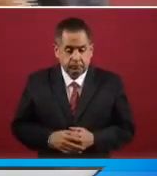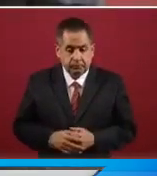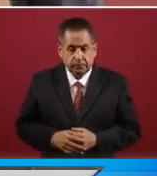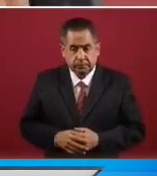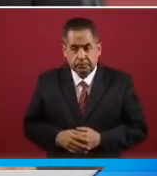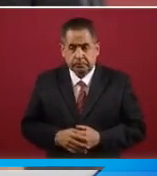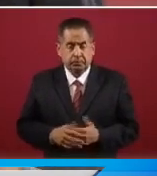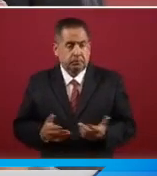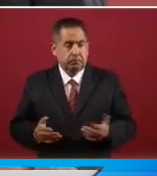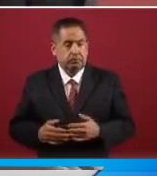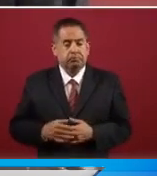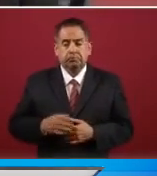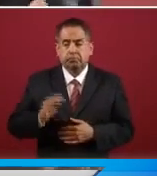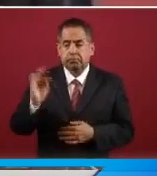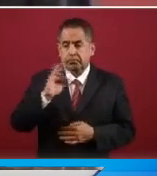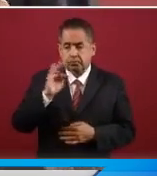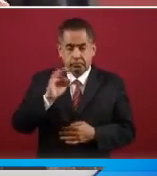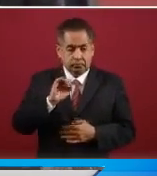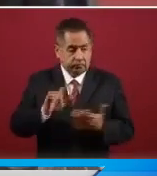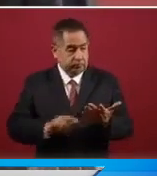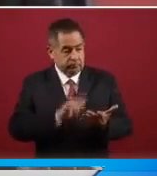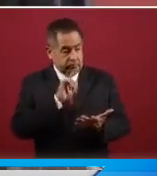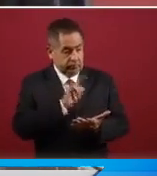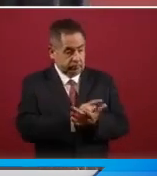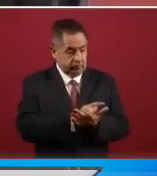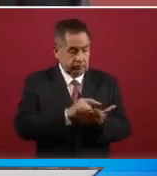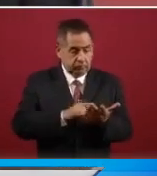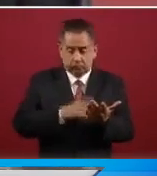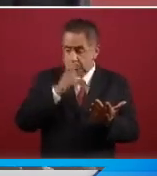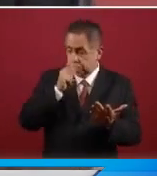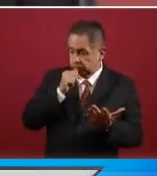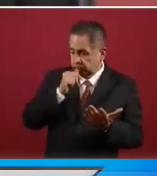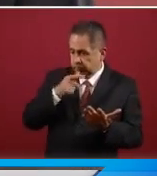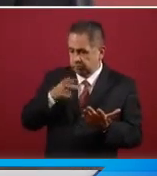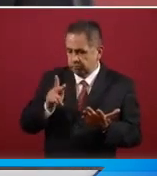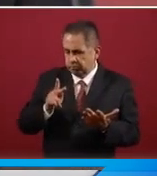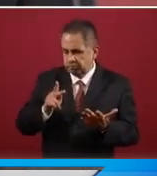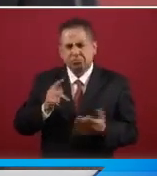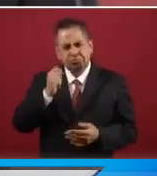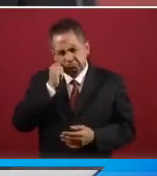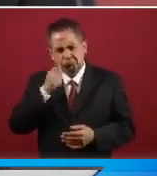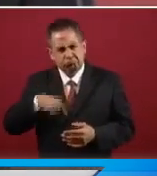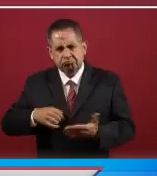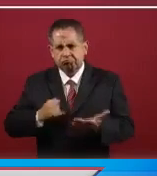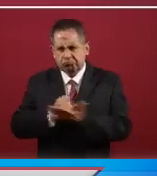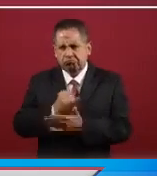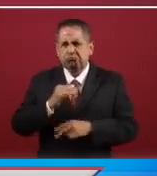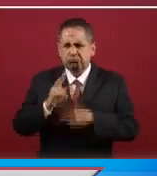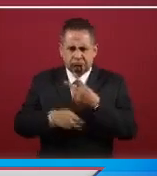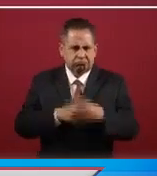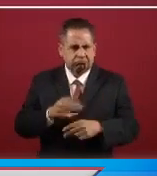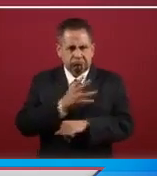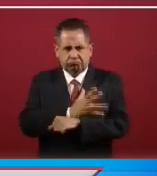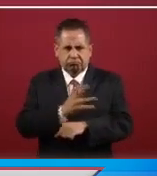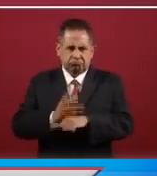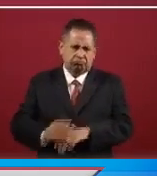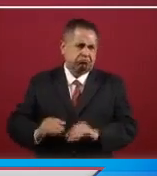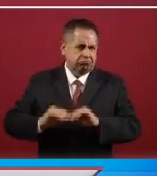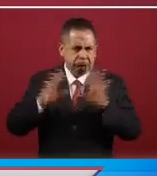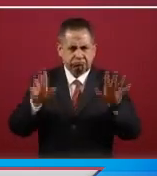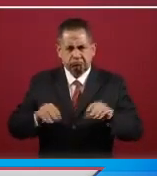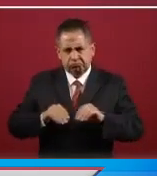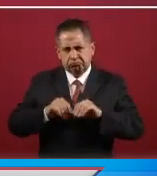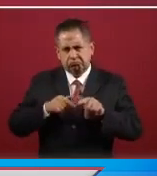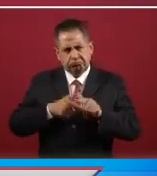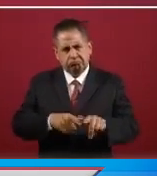Lucía. El presidente denuncia que el ministro en retiro de la Suprema Corte de Justicia de la Nación, José Ramón Cosío Díaz, asesora de manera